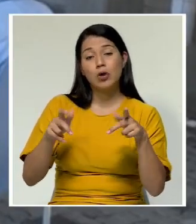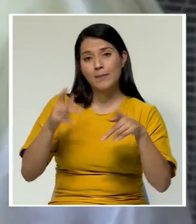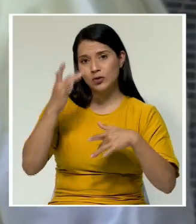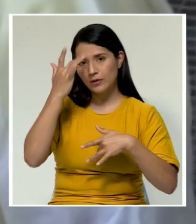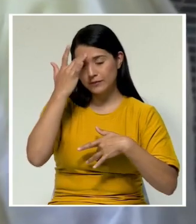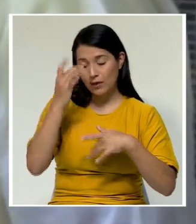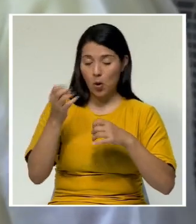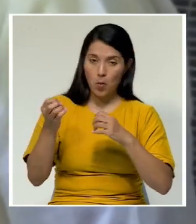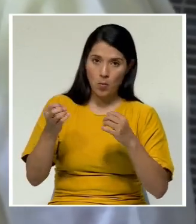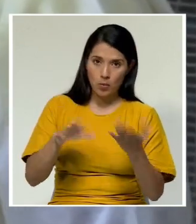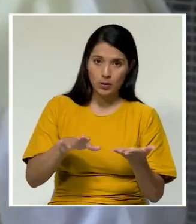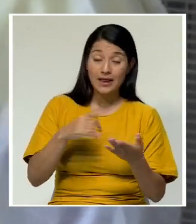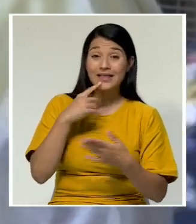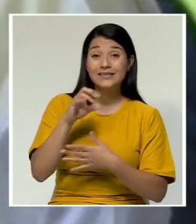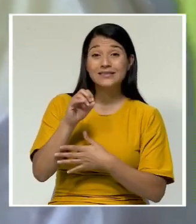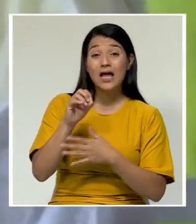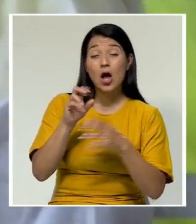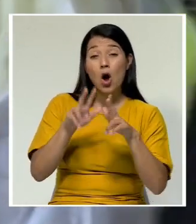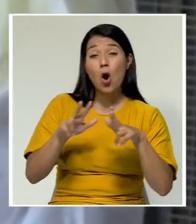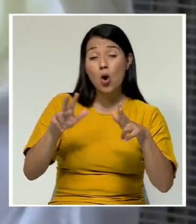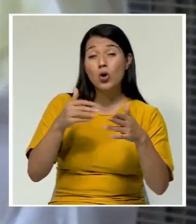www.bancopopular.fi.cr. Banco Popular.